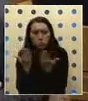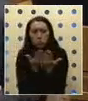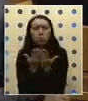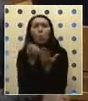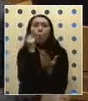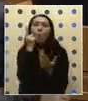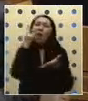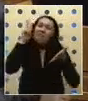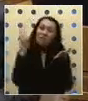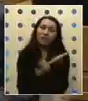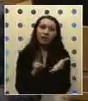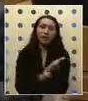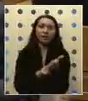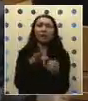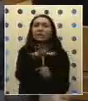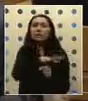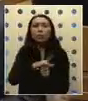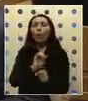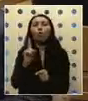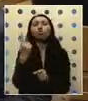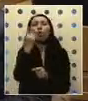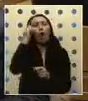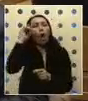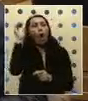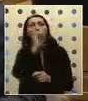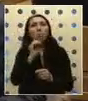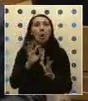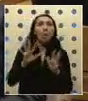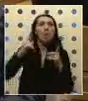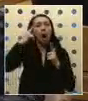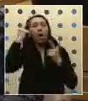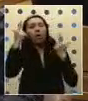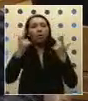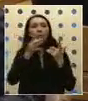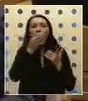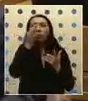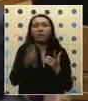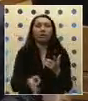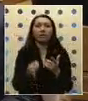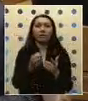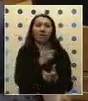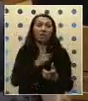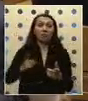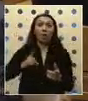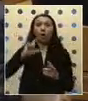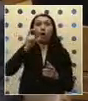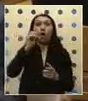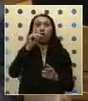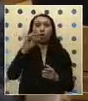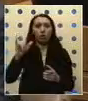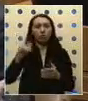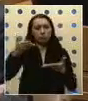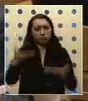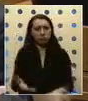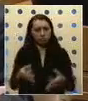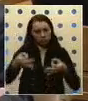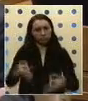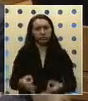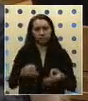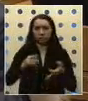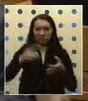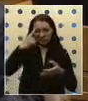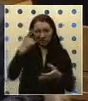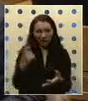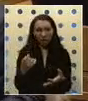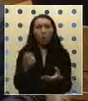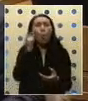la real situación y no sea solo opiniones subjetivas del tipo de la que dijo el diputado Godoy, sino que sea con base más objetiva de cuál